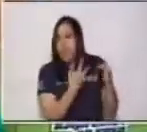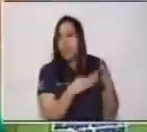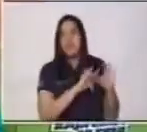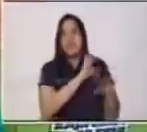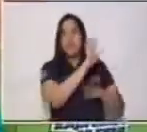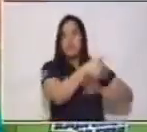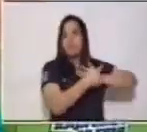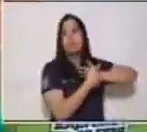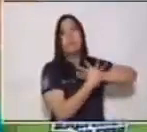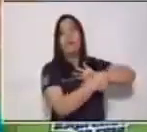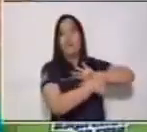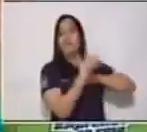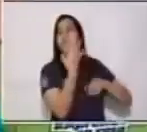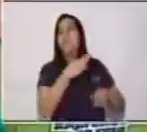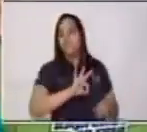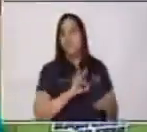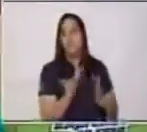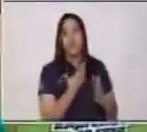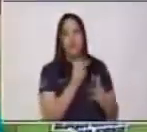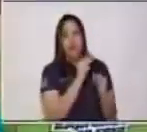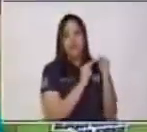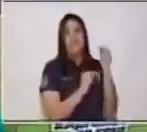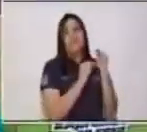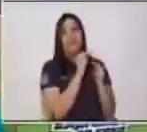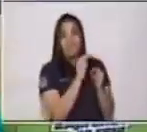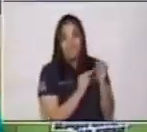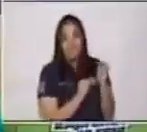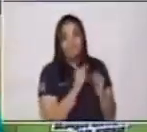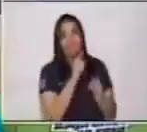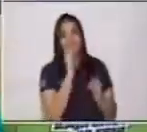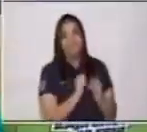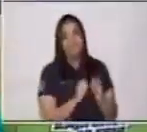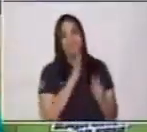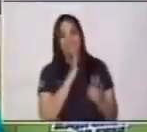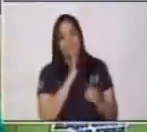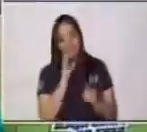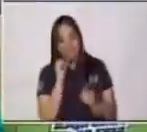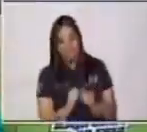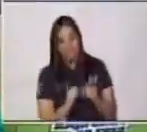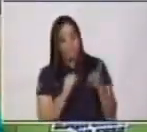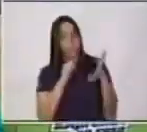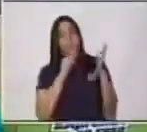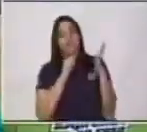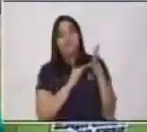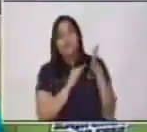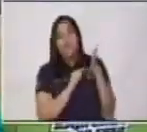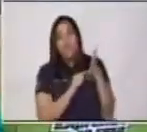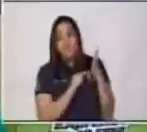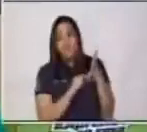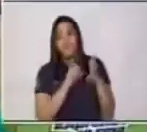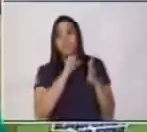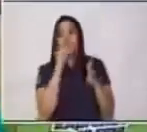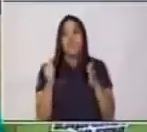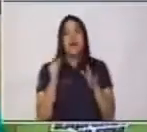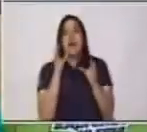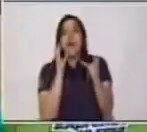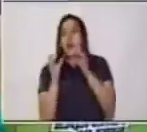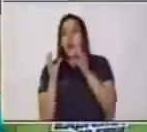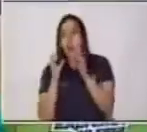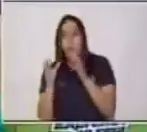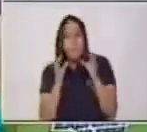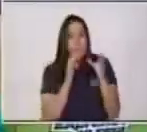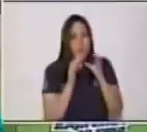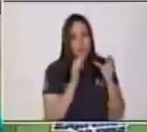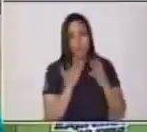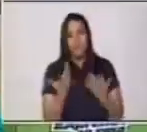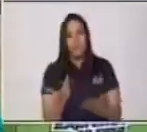esa idea es falsa. Ahí ya se está construyendo la trama argumentativa. Y por último tenemos la trama conversacional. ¿Qué